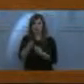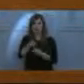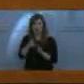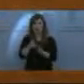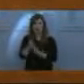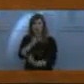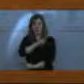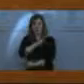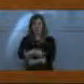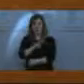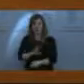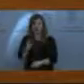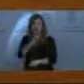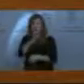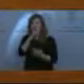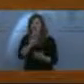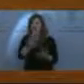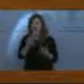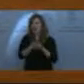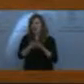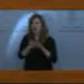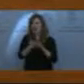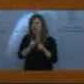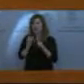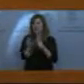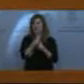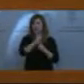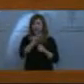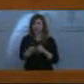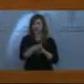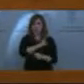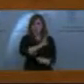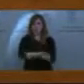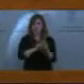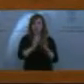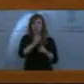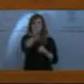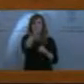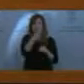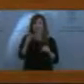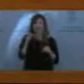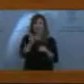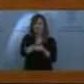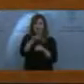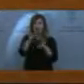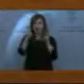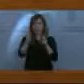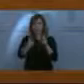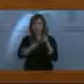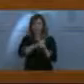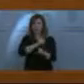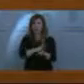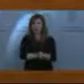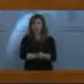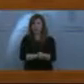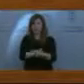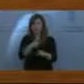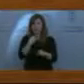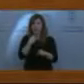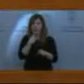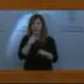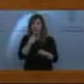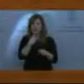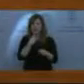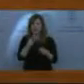Europea. Y habla de los efectos multiplicadores del deporte. Habla de que por cada euro invertido en un evento deportivo, retorna a la población de la administración que le